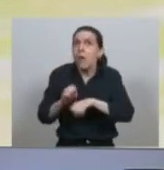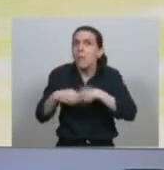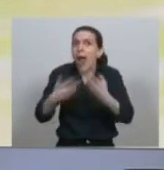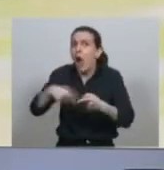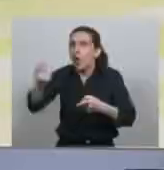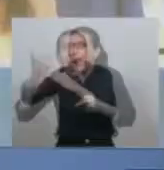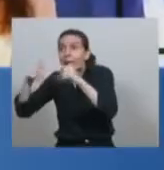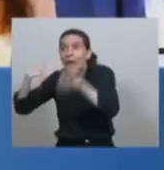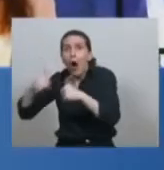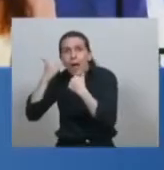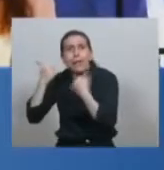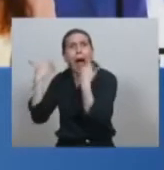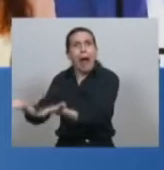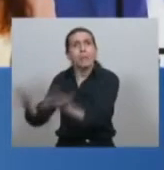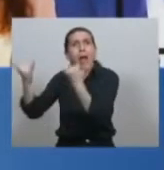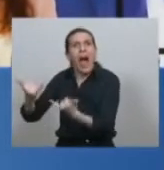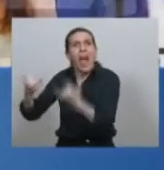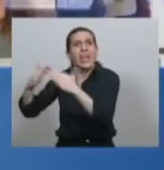que fuimos.